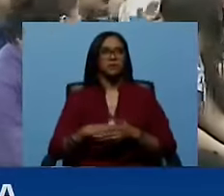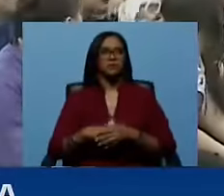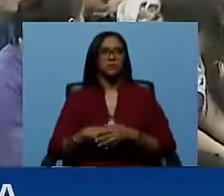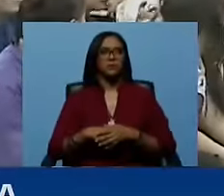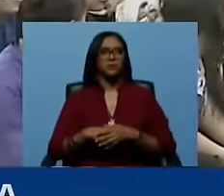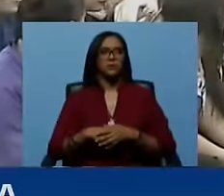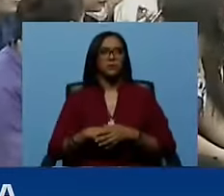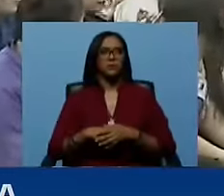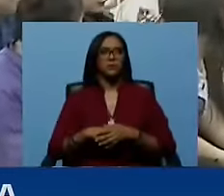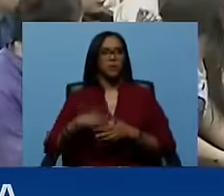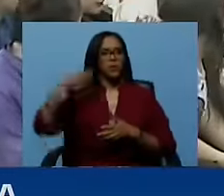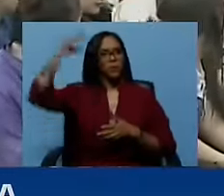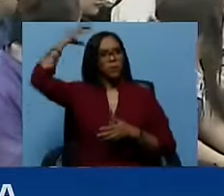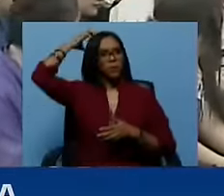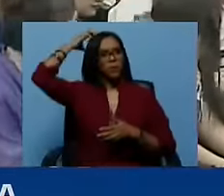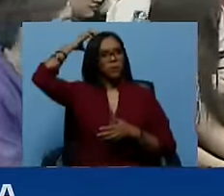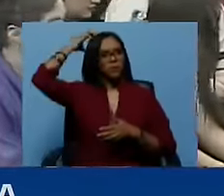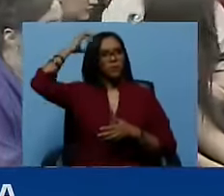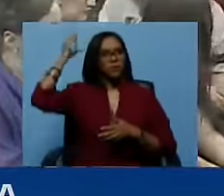judíos,